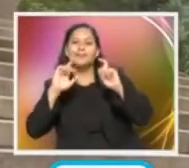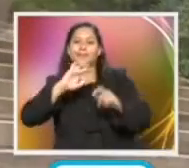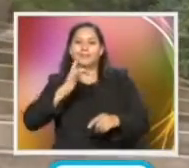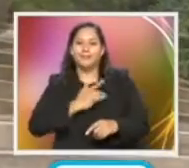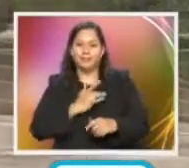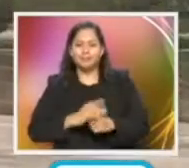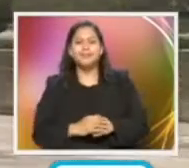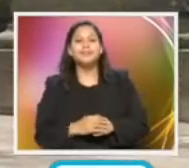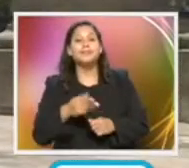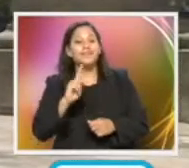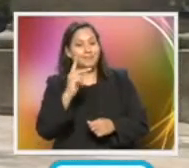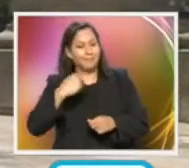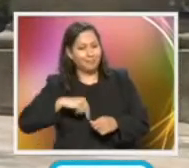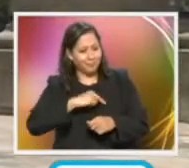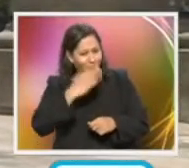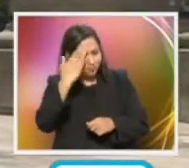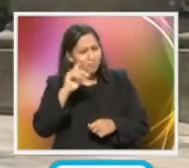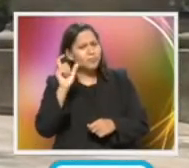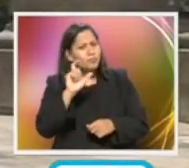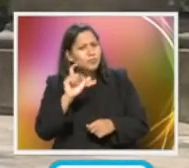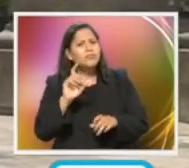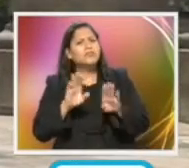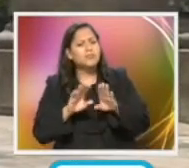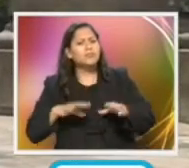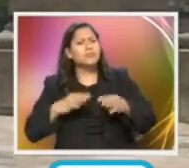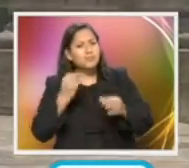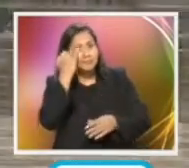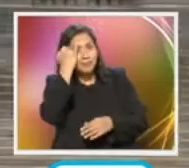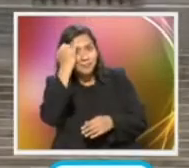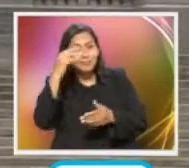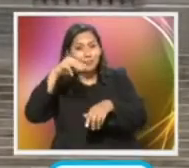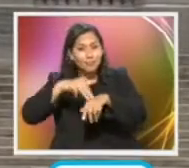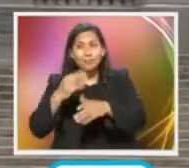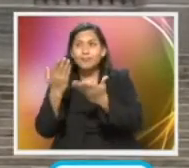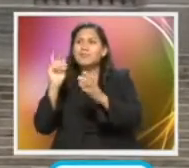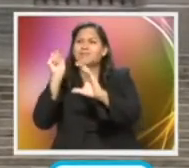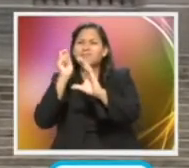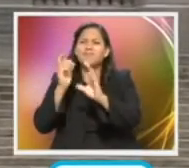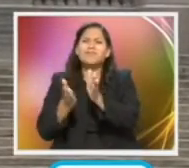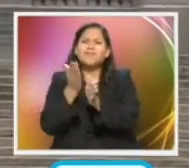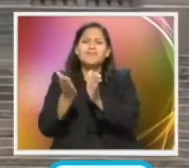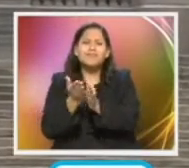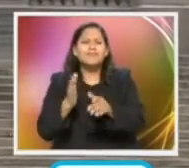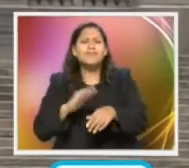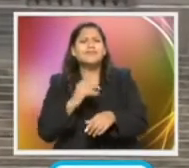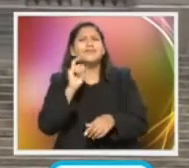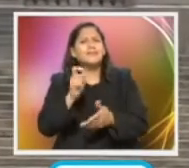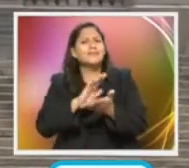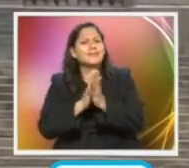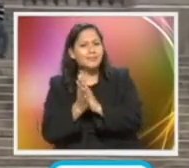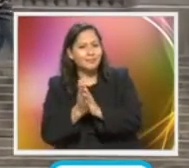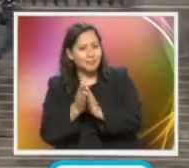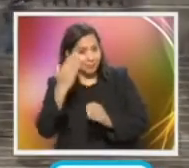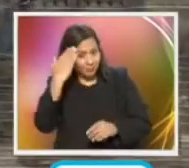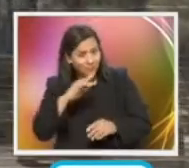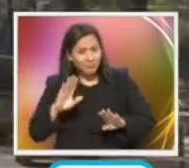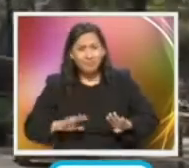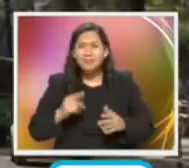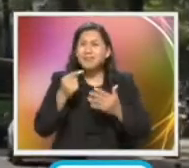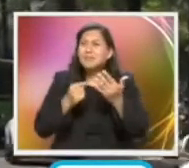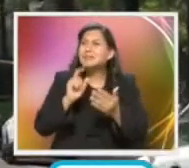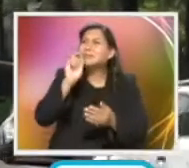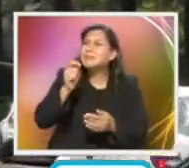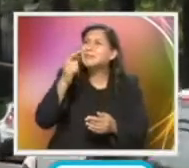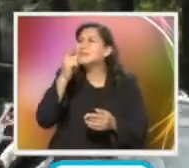recuerdo. ¿Pero sabemos cuándo y cómo surgió la idea de este monumento? ¿Qué significa? ¿Sabemos cuáles son sus